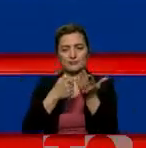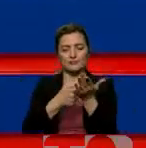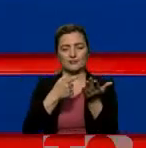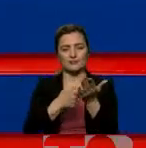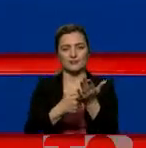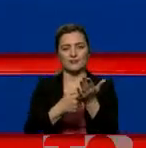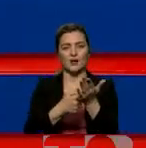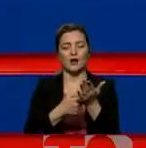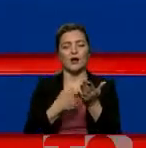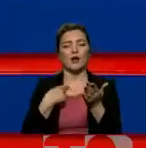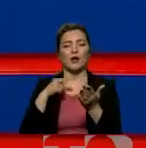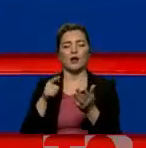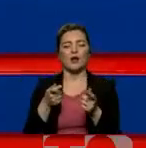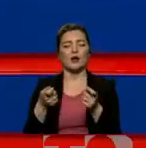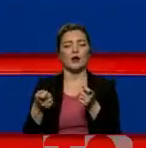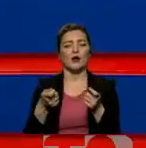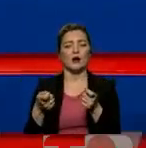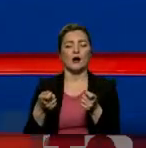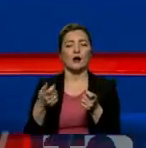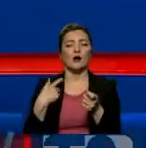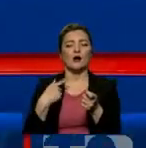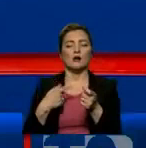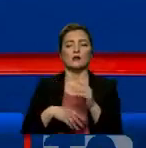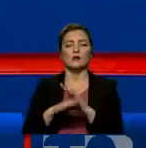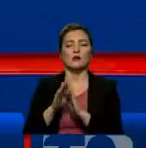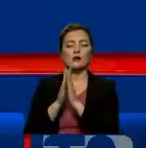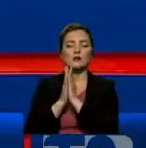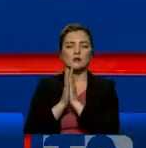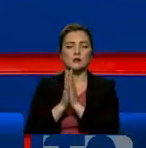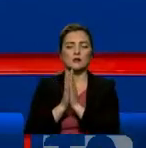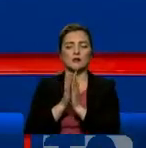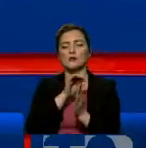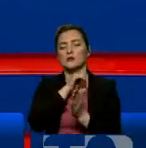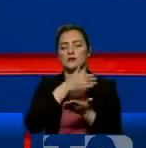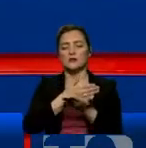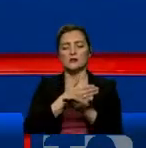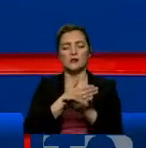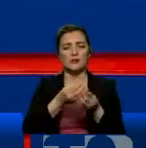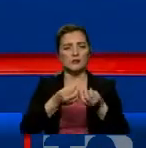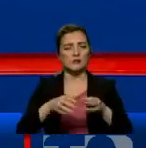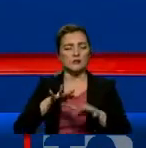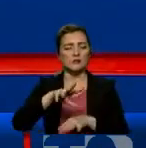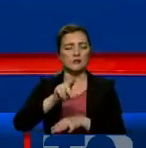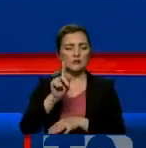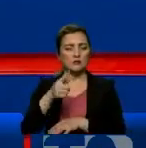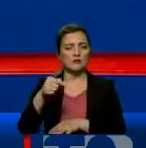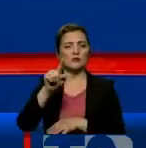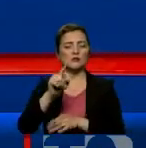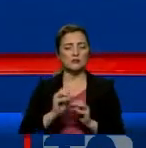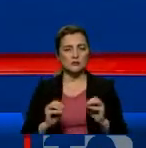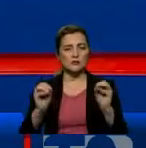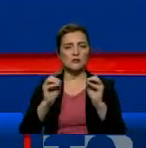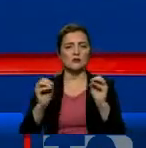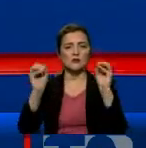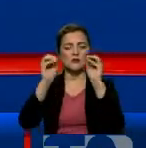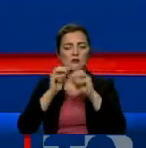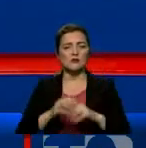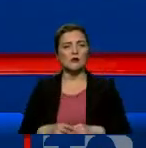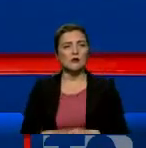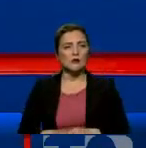autoridades mayores controles para frenar la delincuencia. Según ambos sectores, las pérdidas por robo son millonarias y van en aumento.